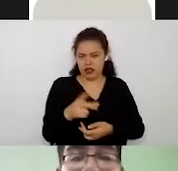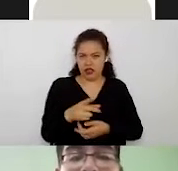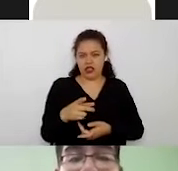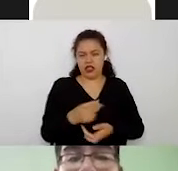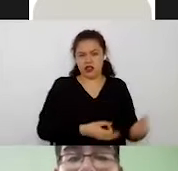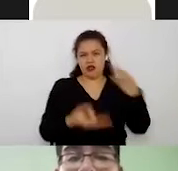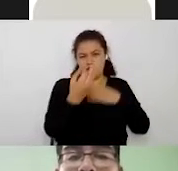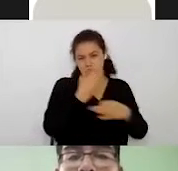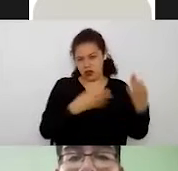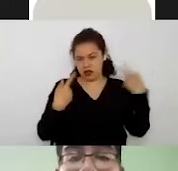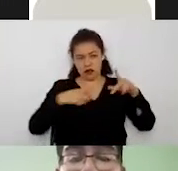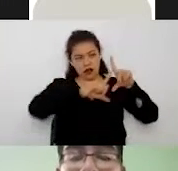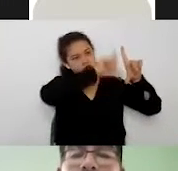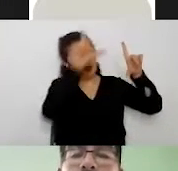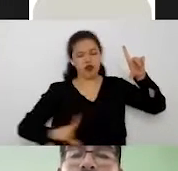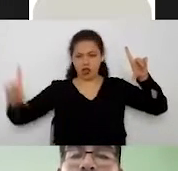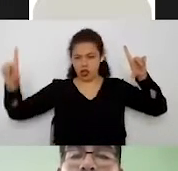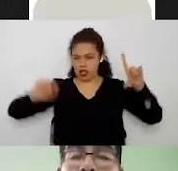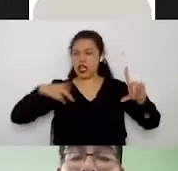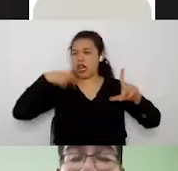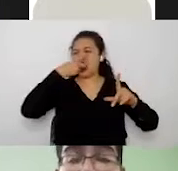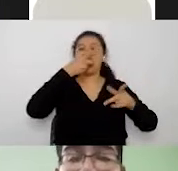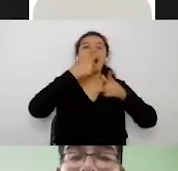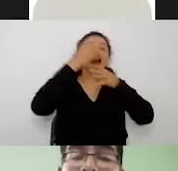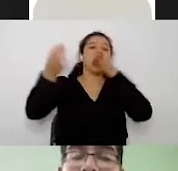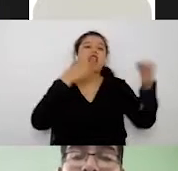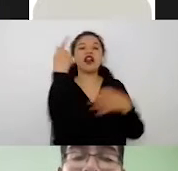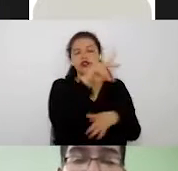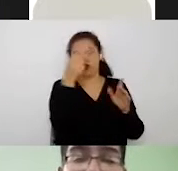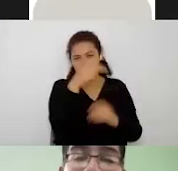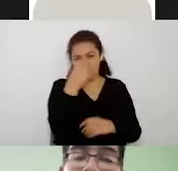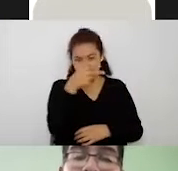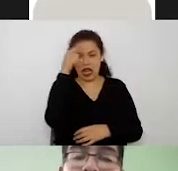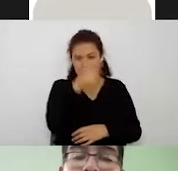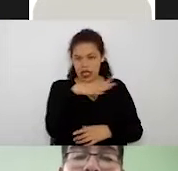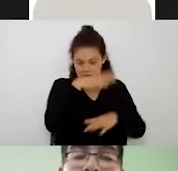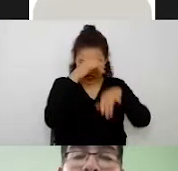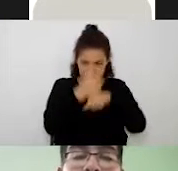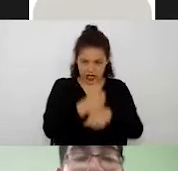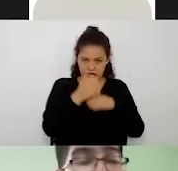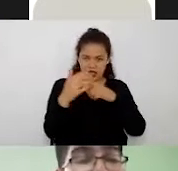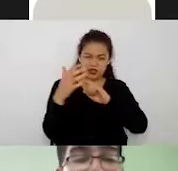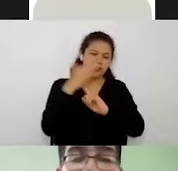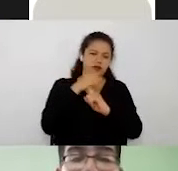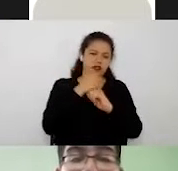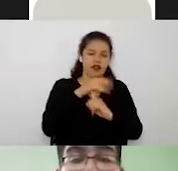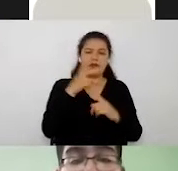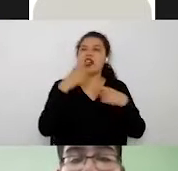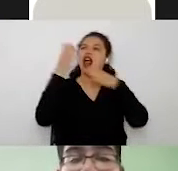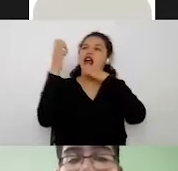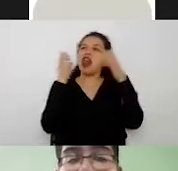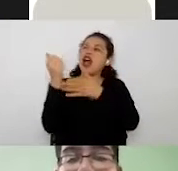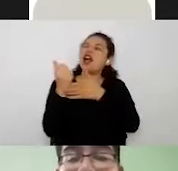estaban diciendo que había una niña, dijeron su nombre, que estaba ahí, que se escuchaba que gritaba, que pedía